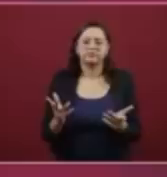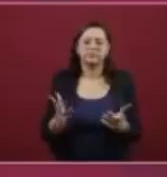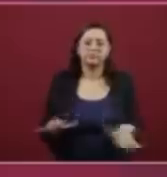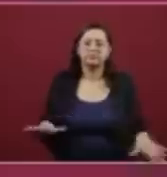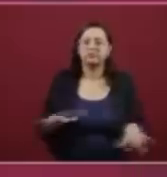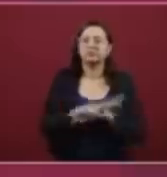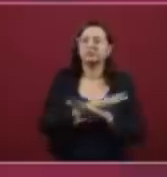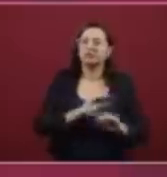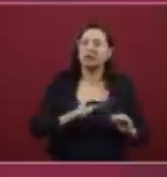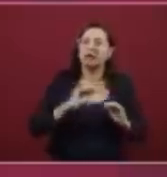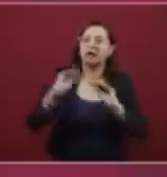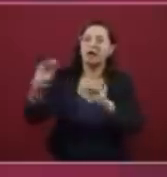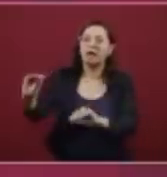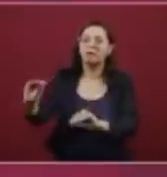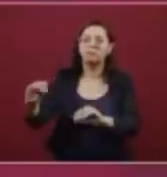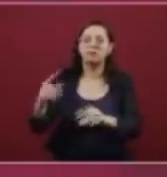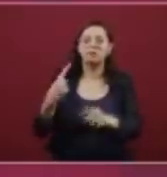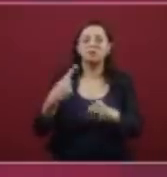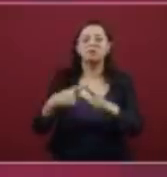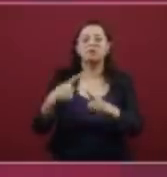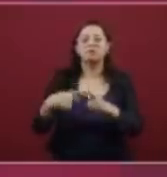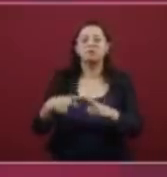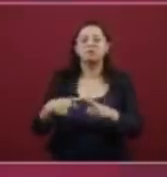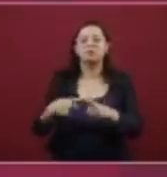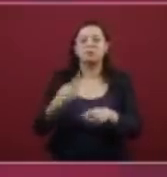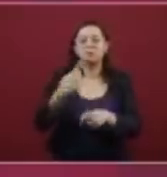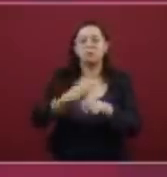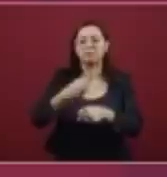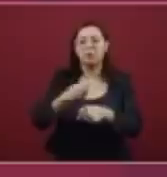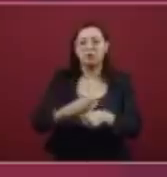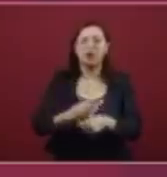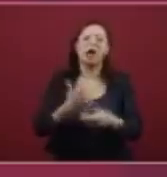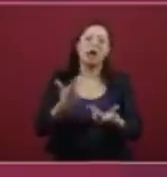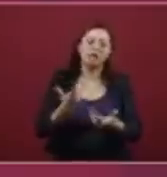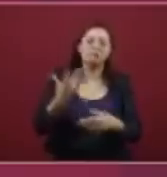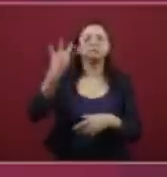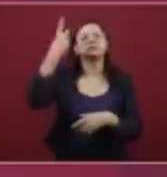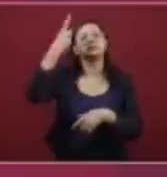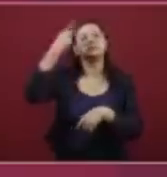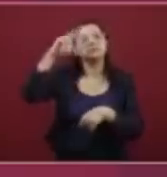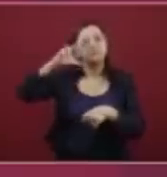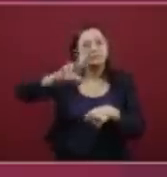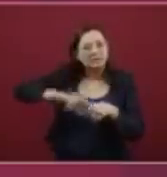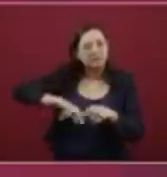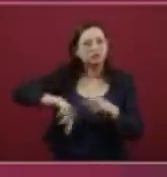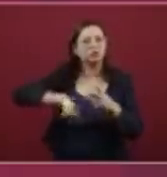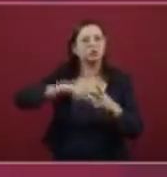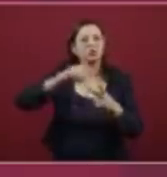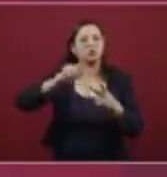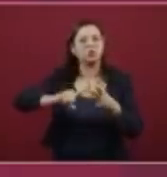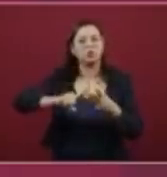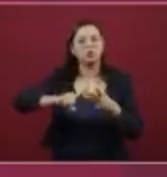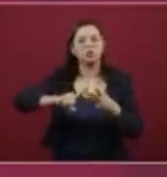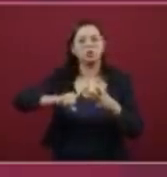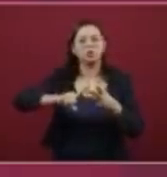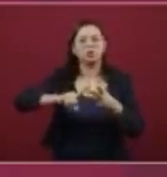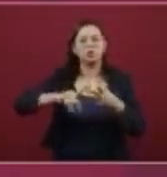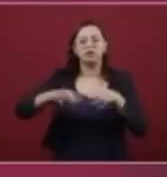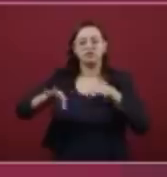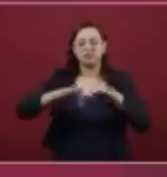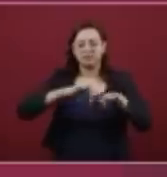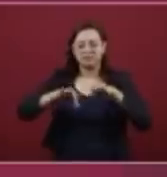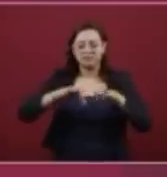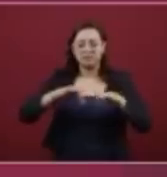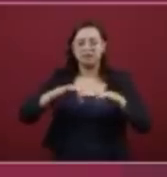mudarse son los directivos, los trabajadores de